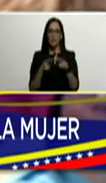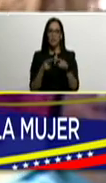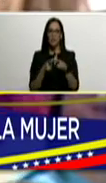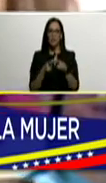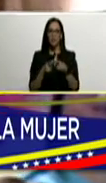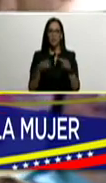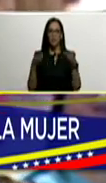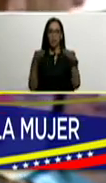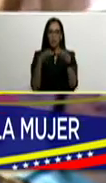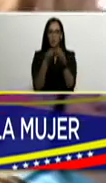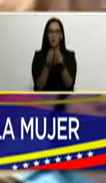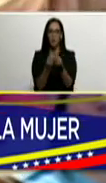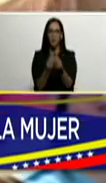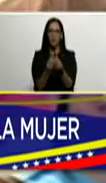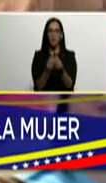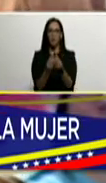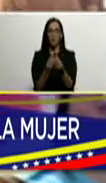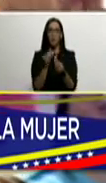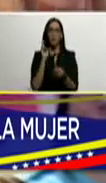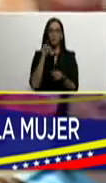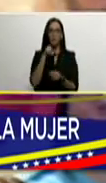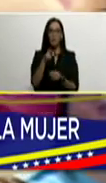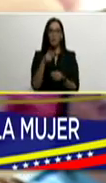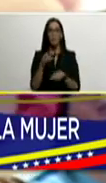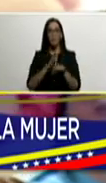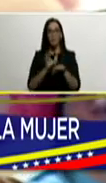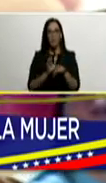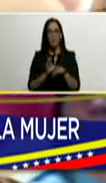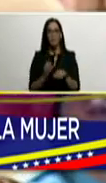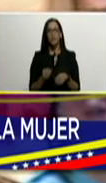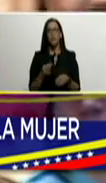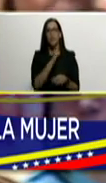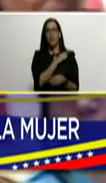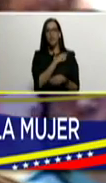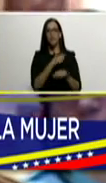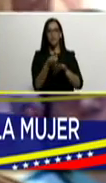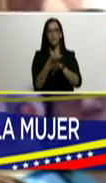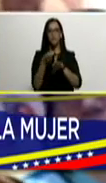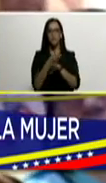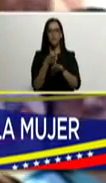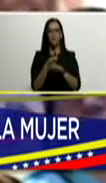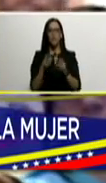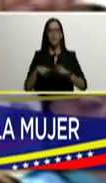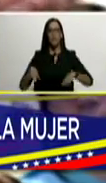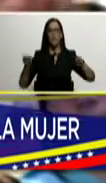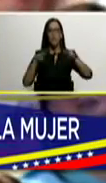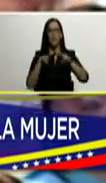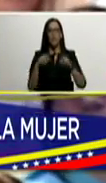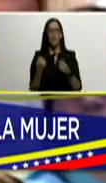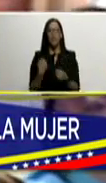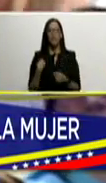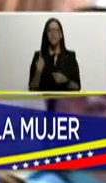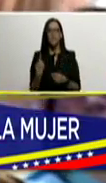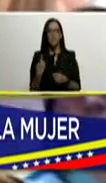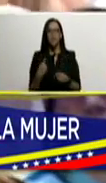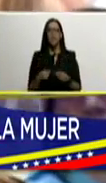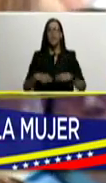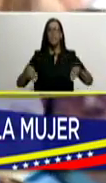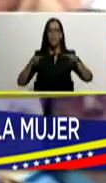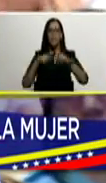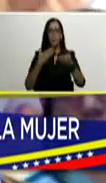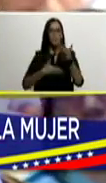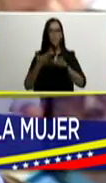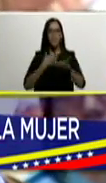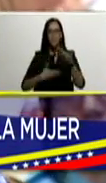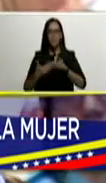acompaña, usted como ciudadano jefe de Estado que valora el principio de cooperación entre